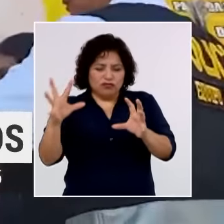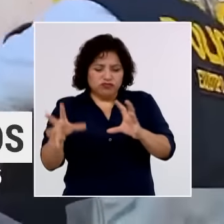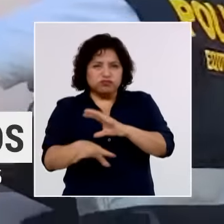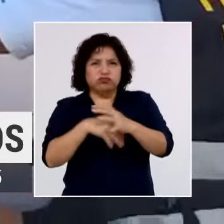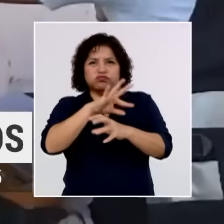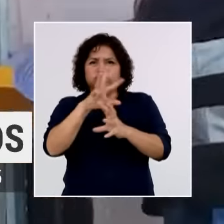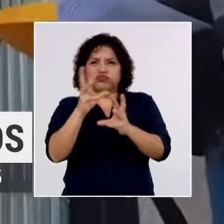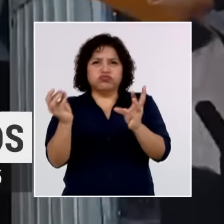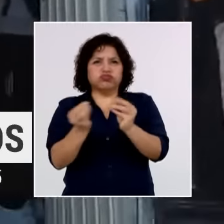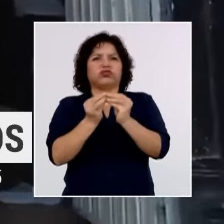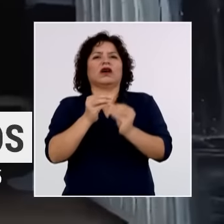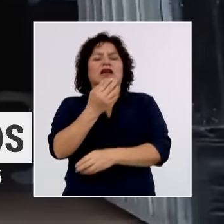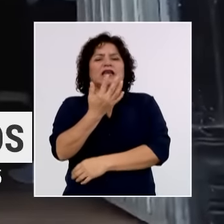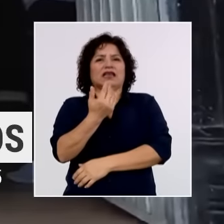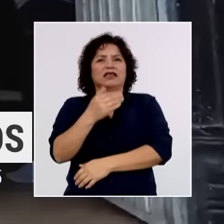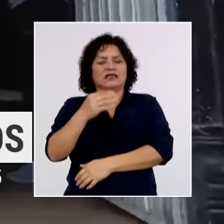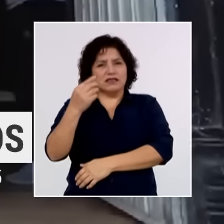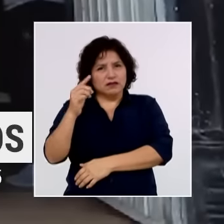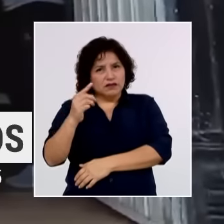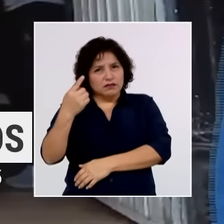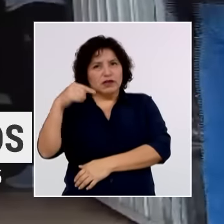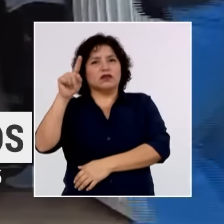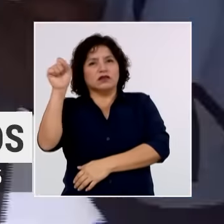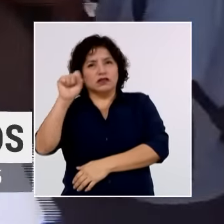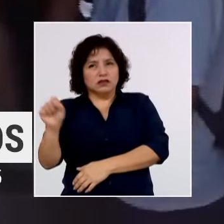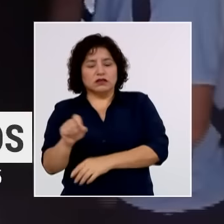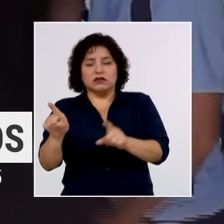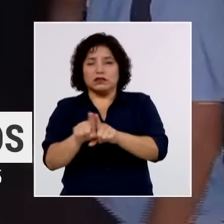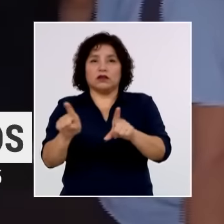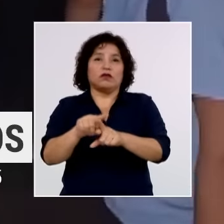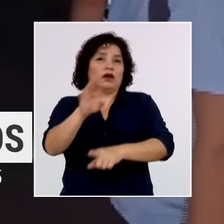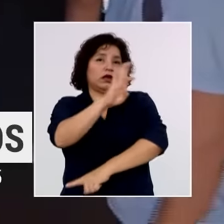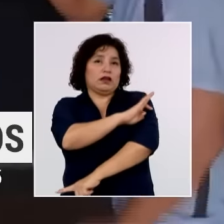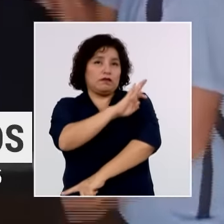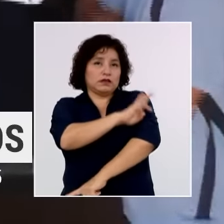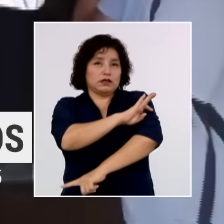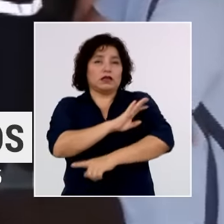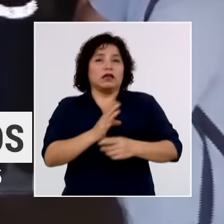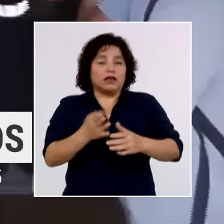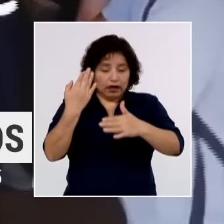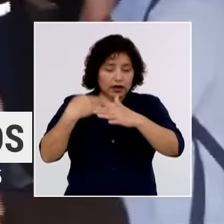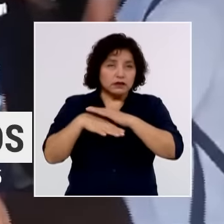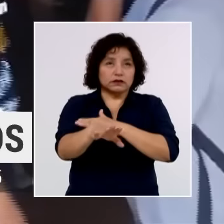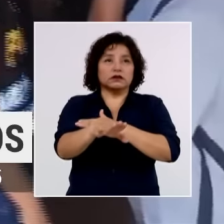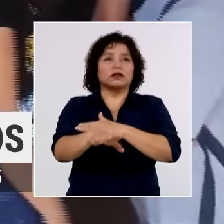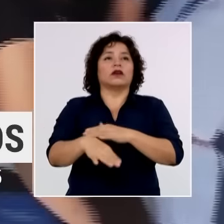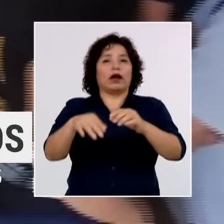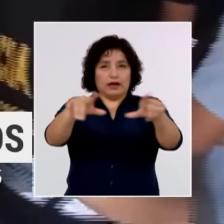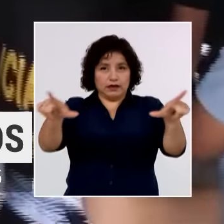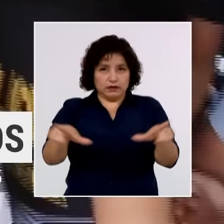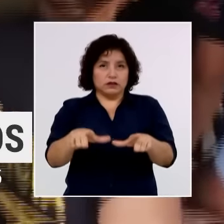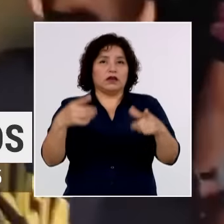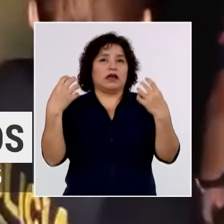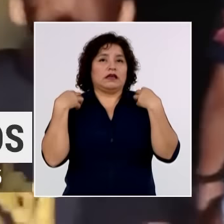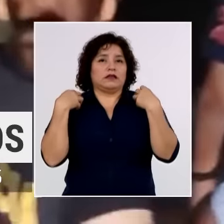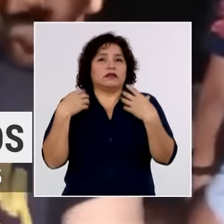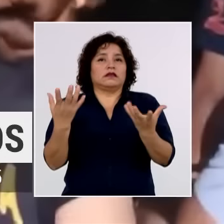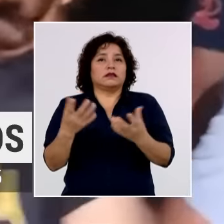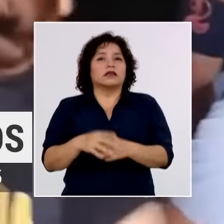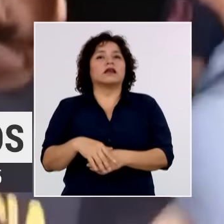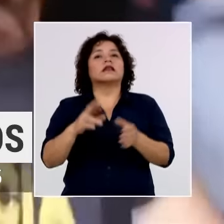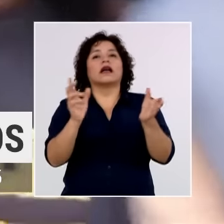15 millones de soles. También la Fiscalía de Crimen Organizado ingresó a esta sede de la RENIET aquí